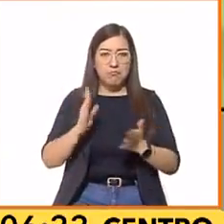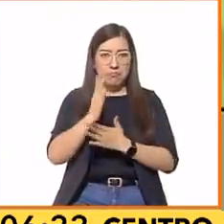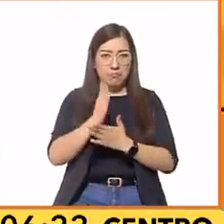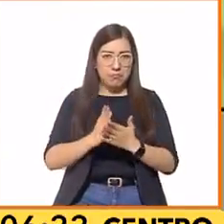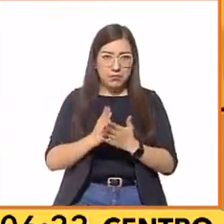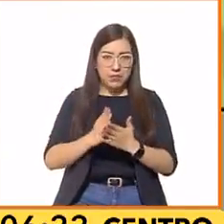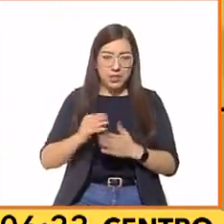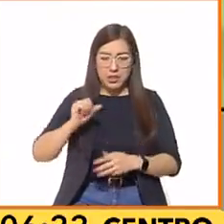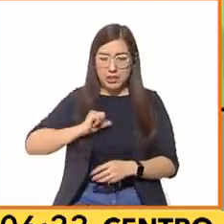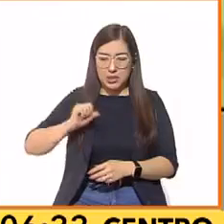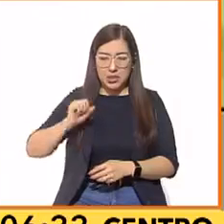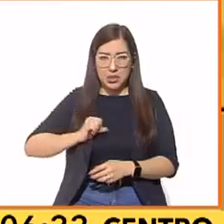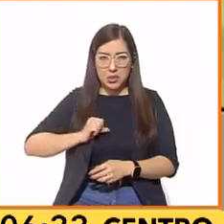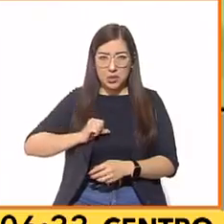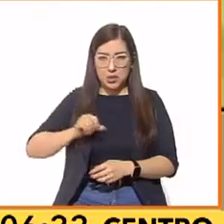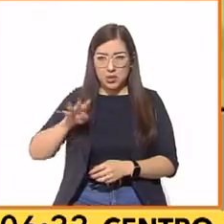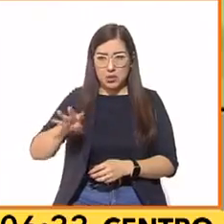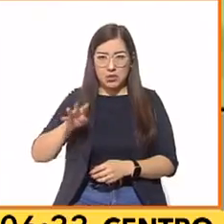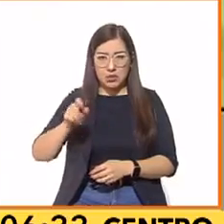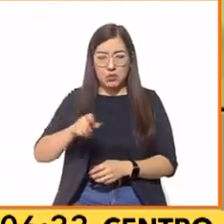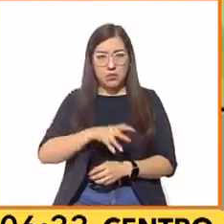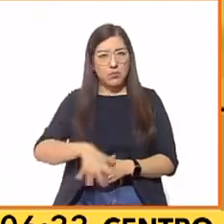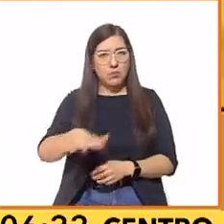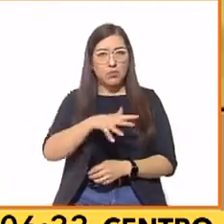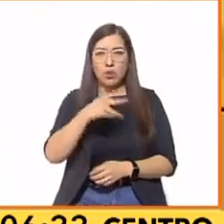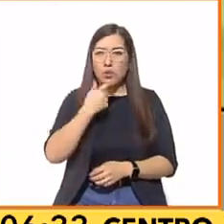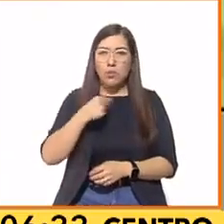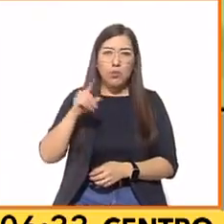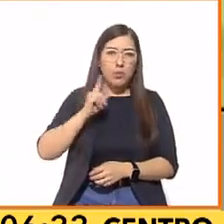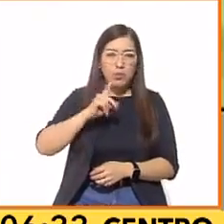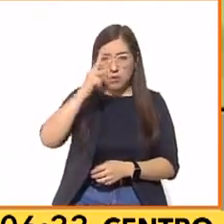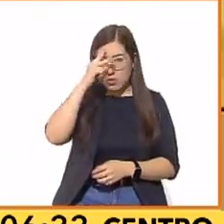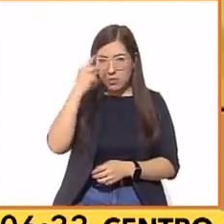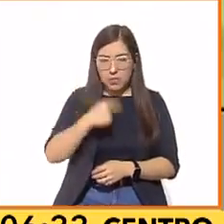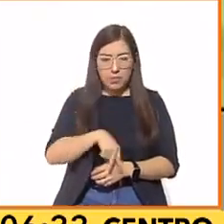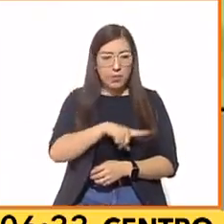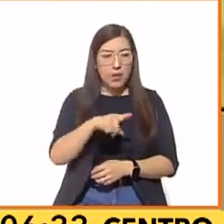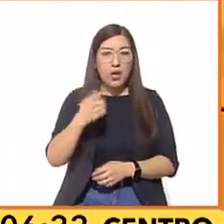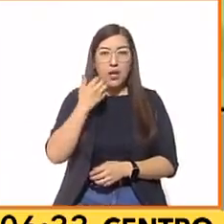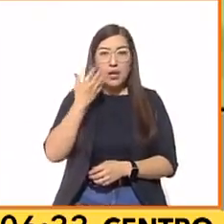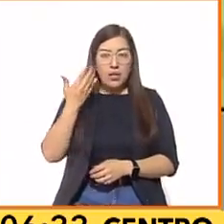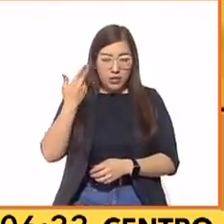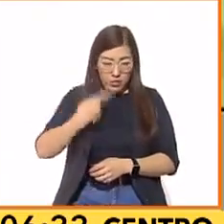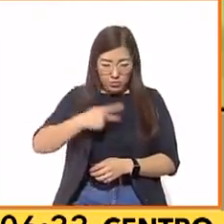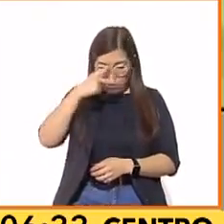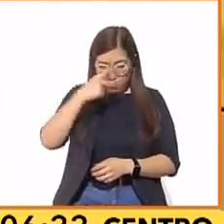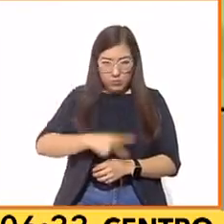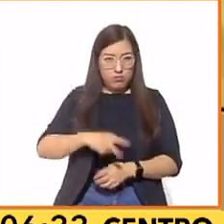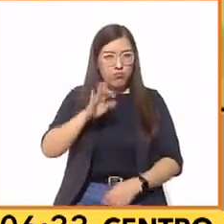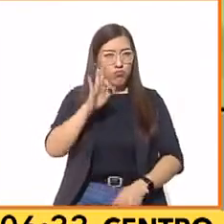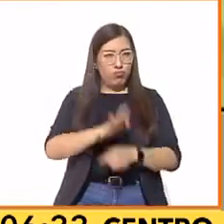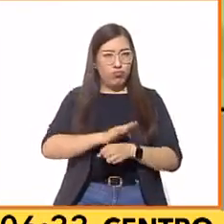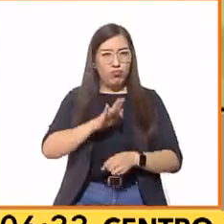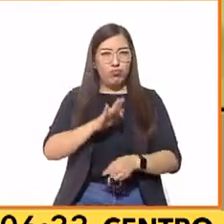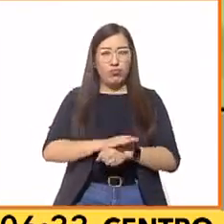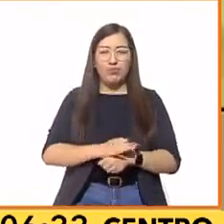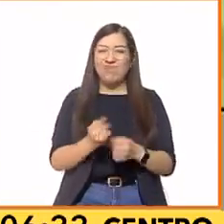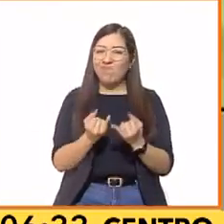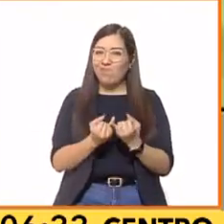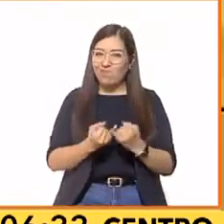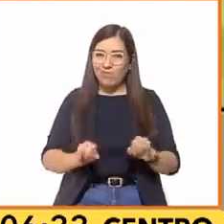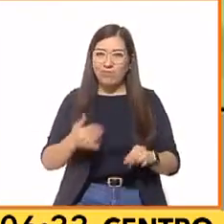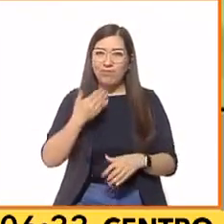XIX de mexicanas y mexicanos que quieren conservar su país, que quieren conservar su independencia,